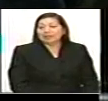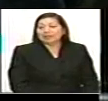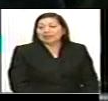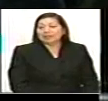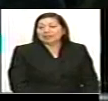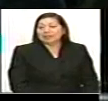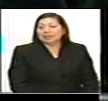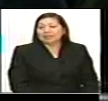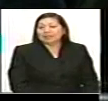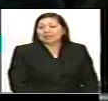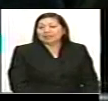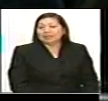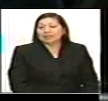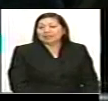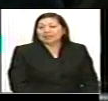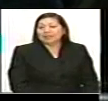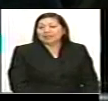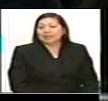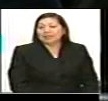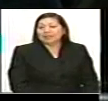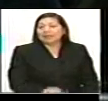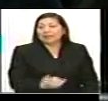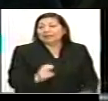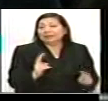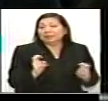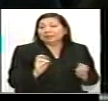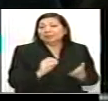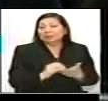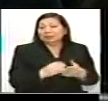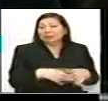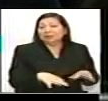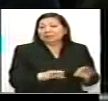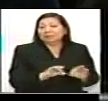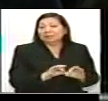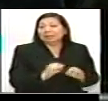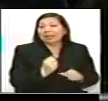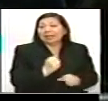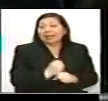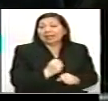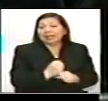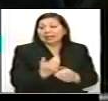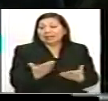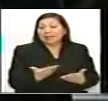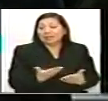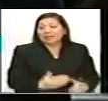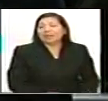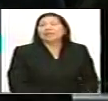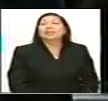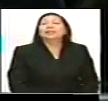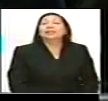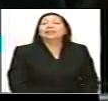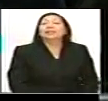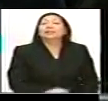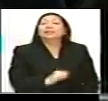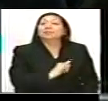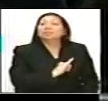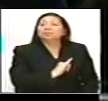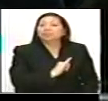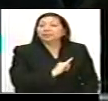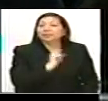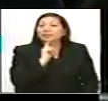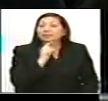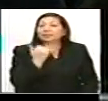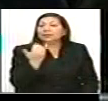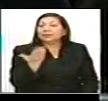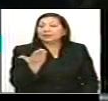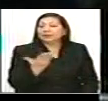Y eso es el tema central, porque la función medular de la institución es